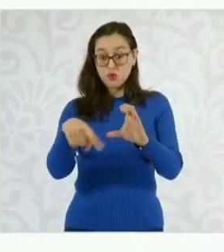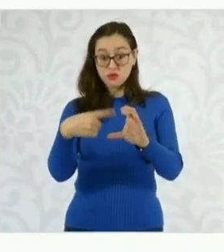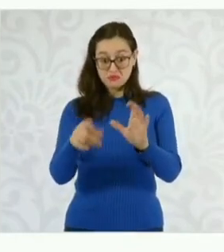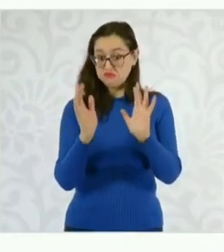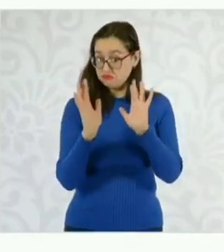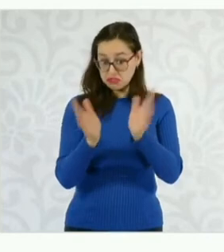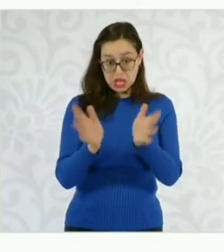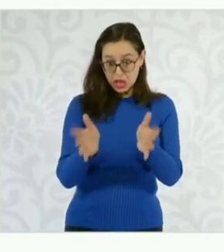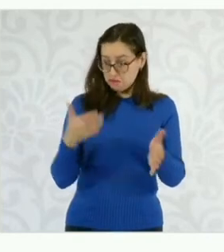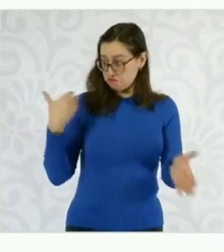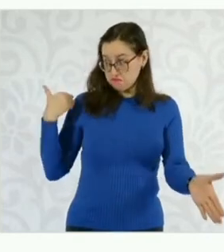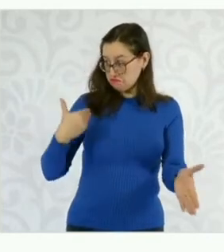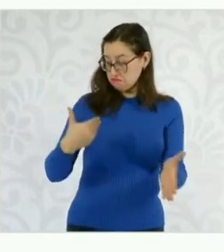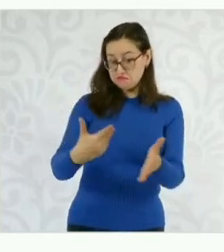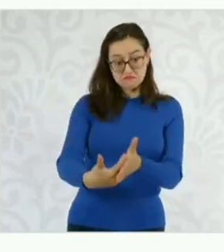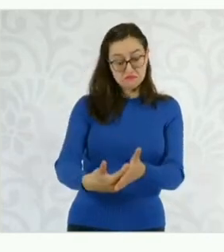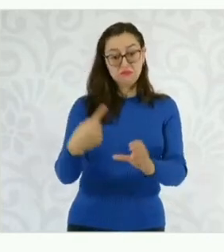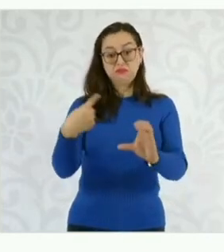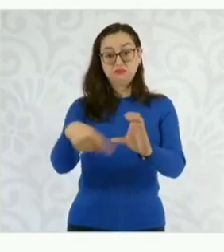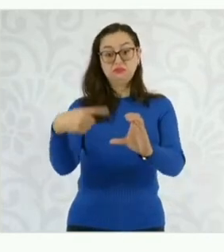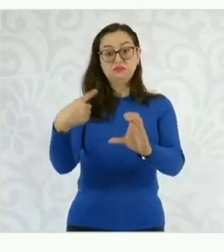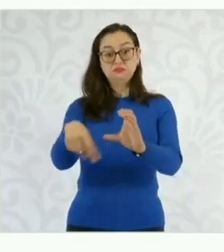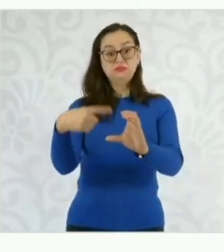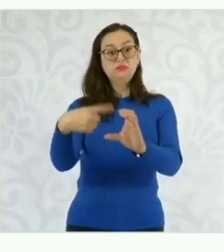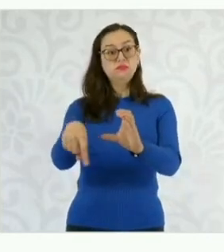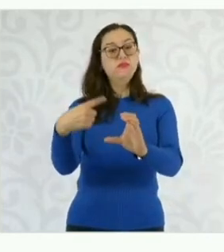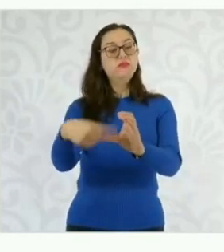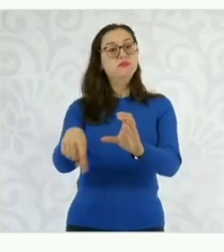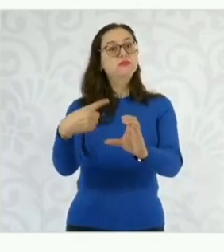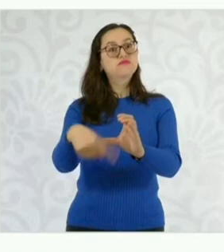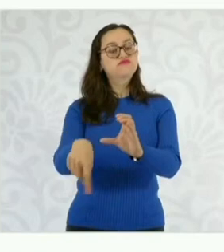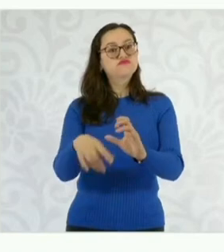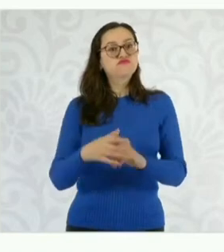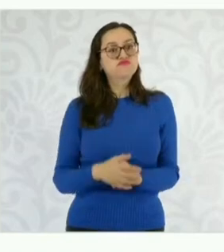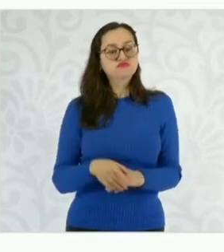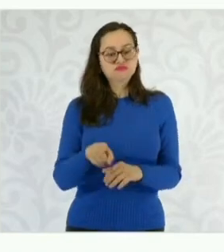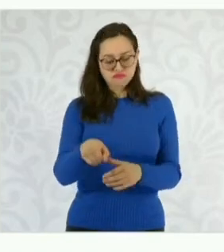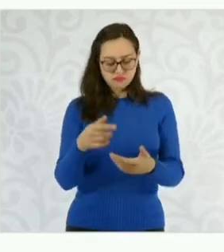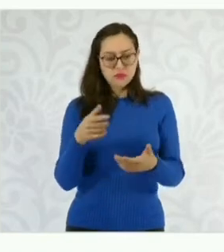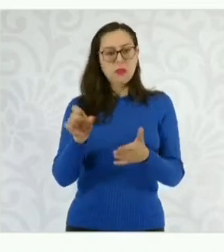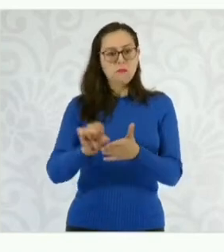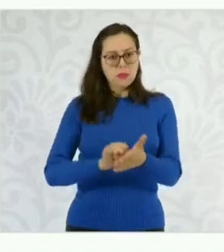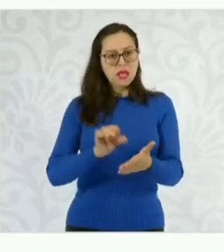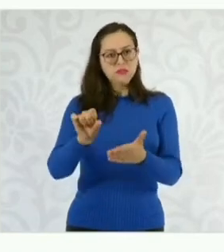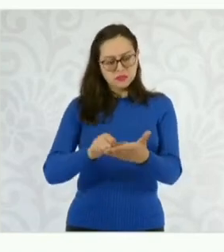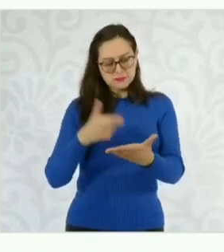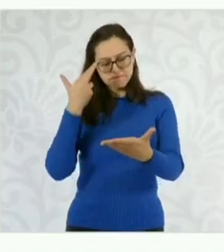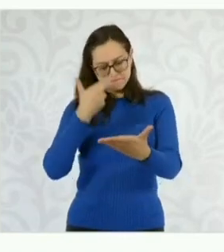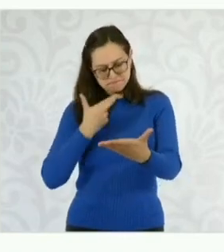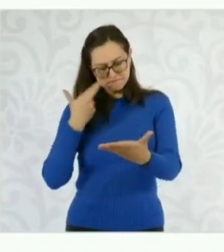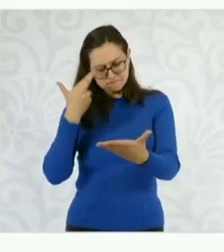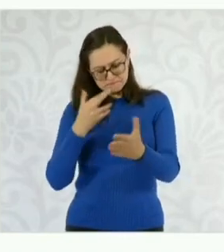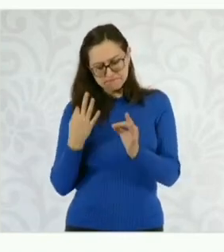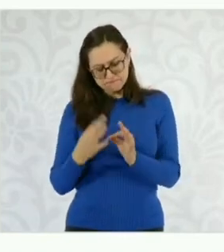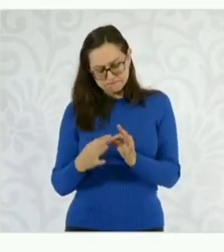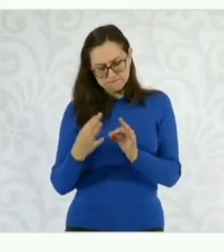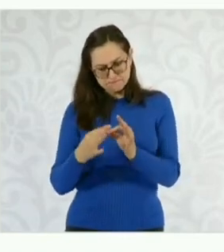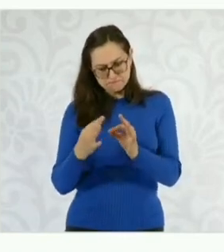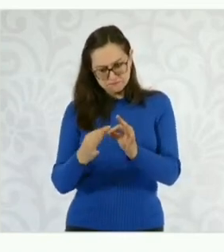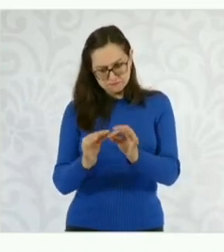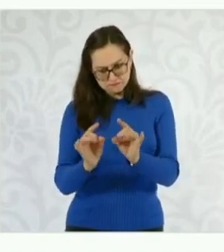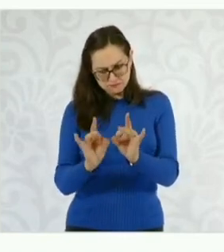tienen sus trabajadores, sus empleadores, pueden en ese momento denunciar. Hay una línea abierta para que